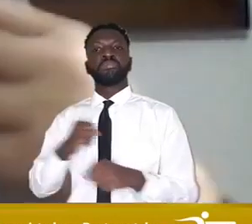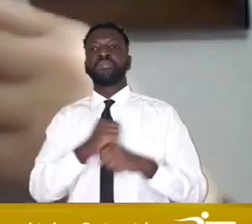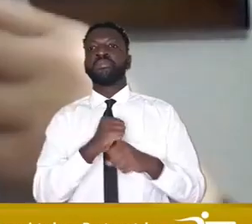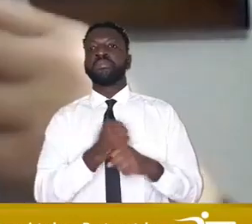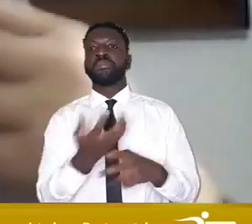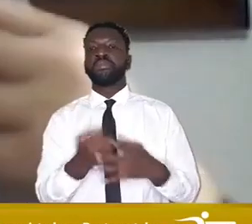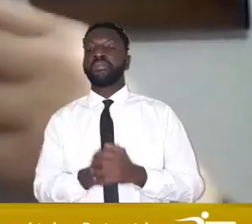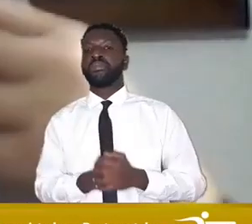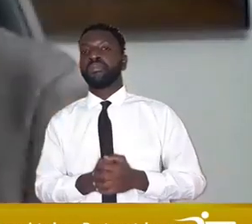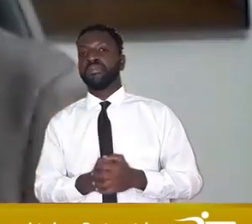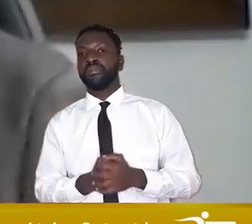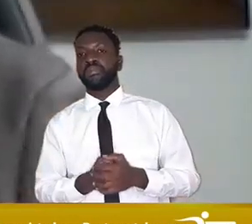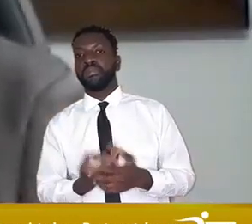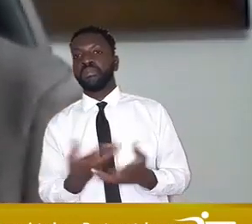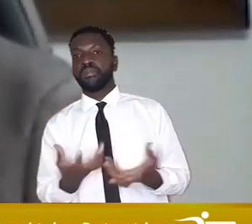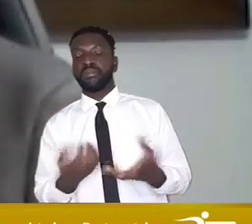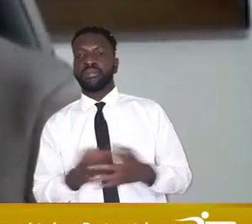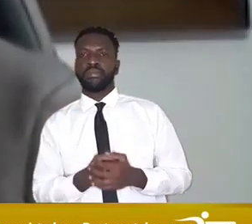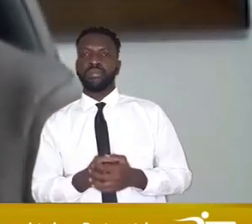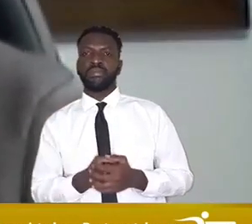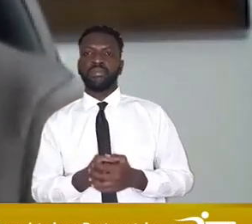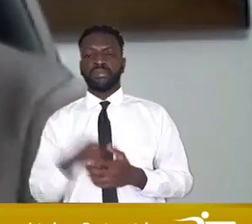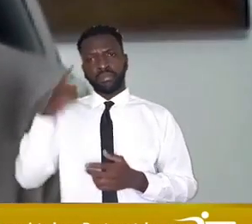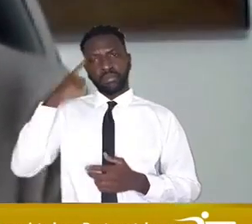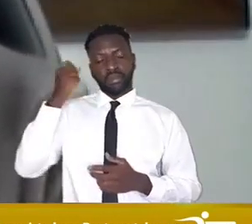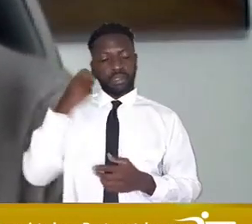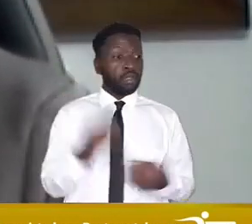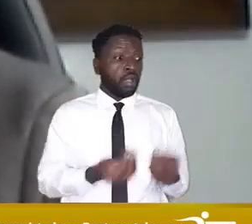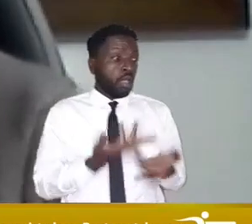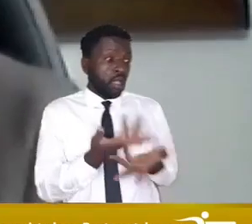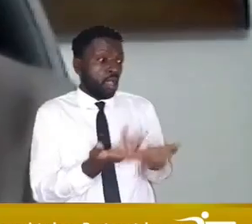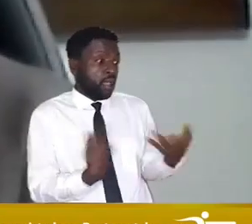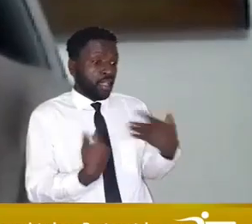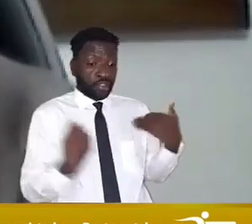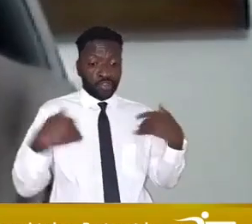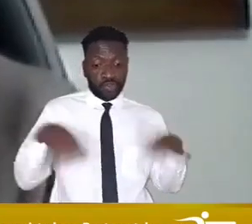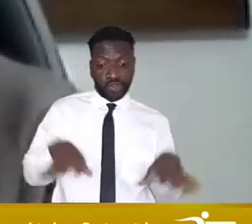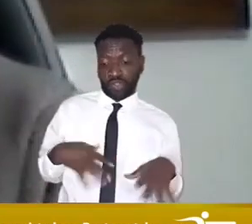Es que, y pensamos que eso justifica que yo viva así.